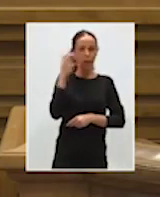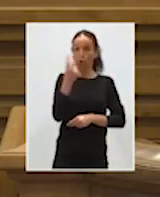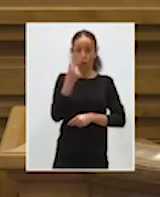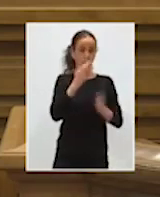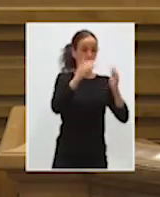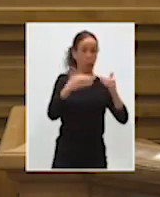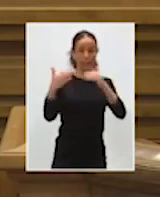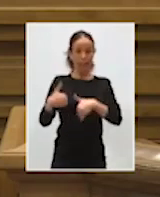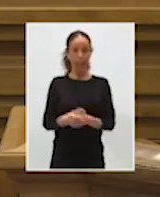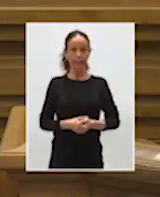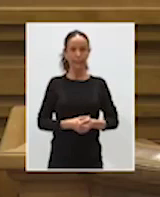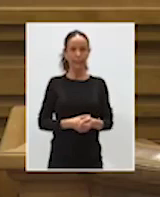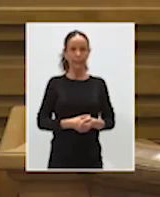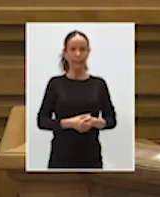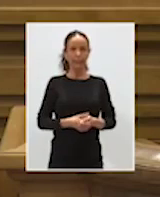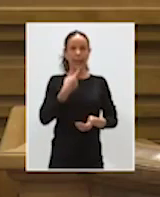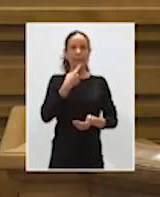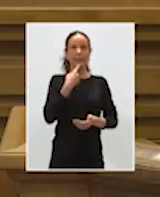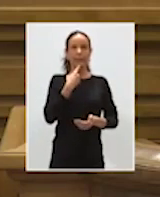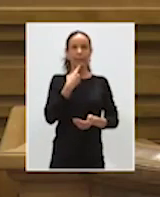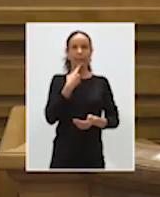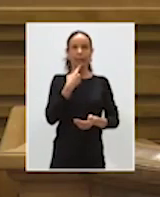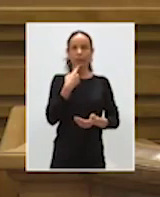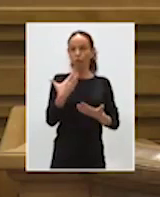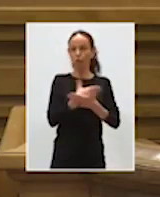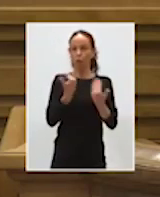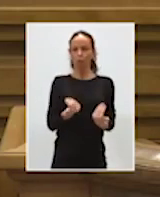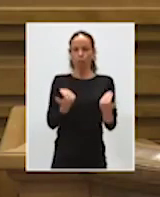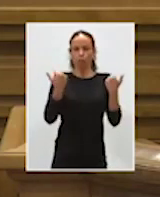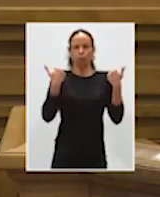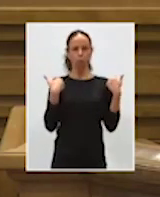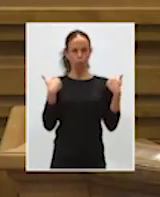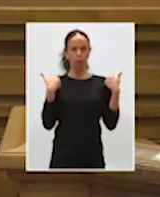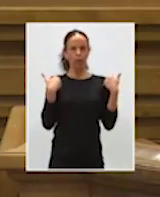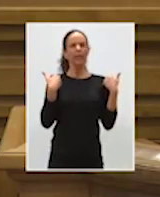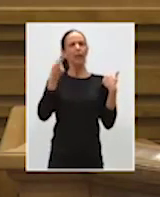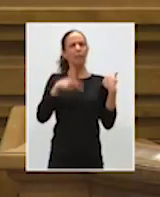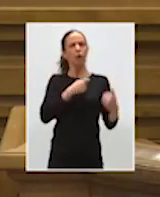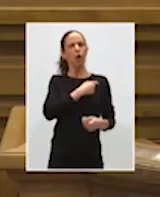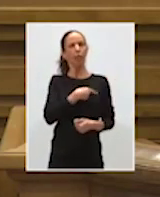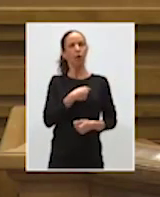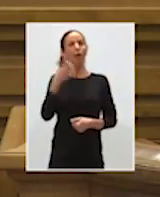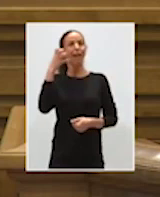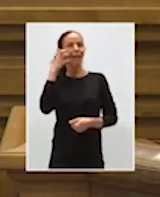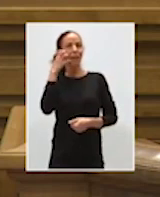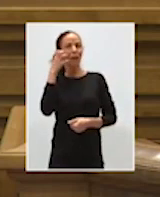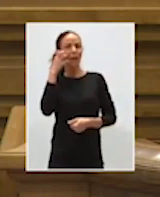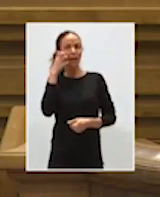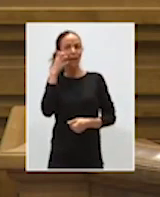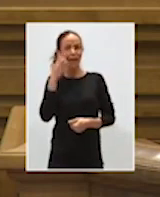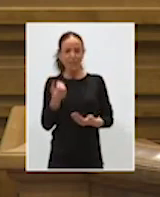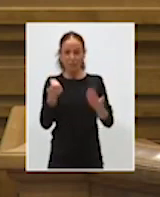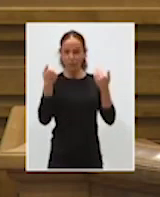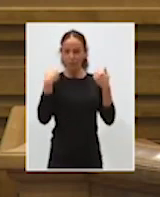de sedición, no será digno de representar a la región. Guarí nos ha recordado a Paje que quedarse de brazos cruzados no es una opción y que